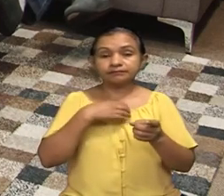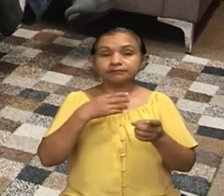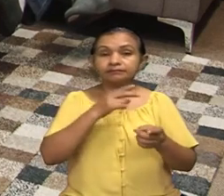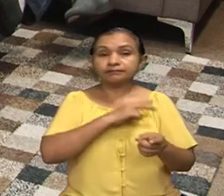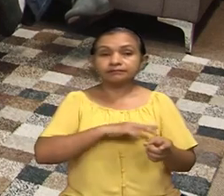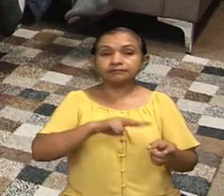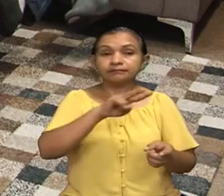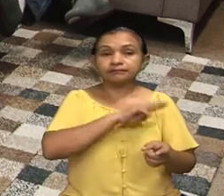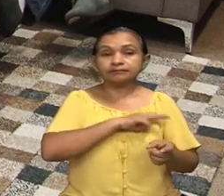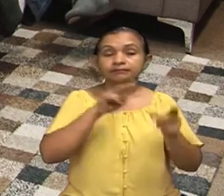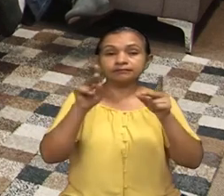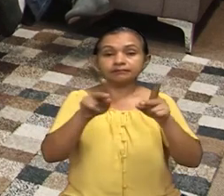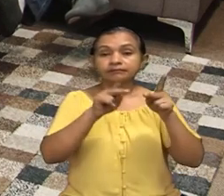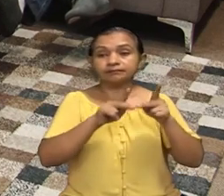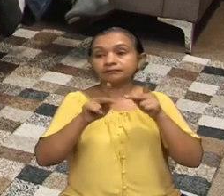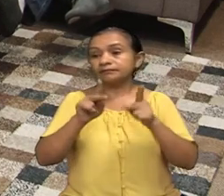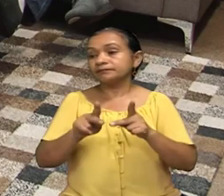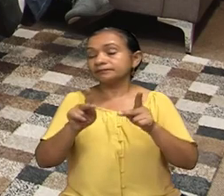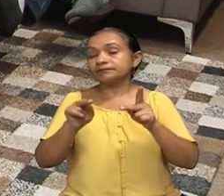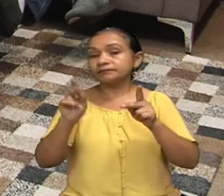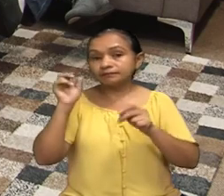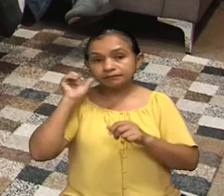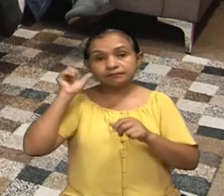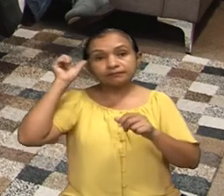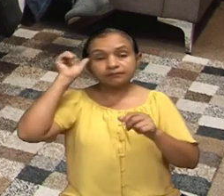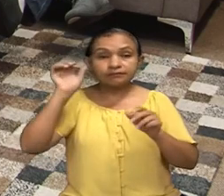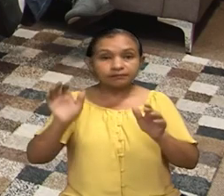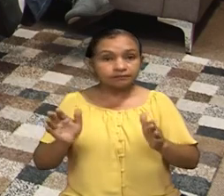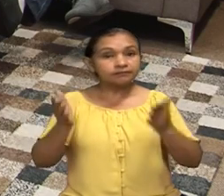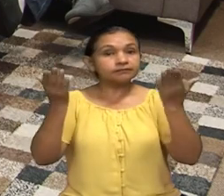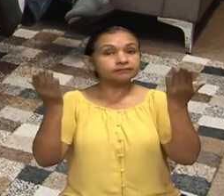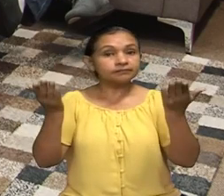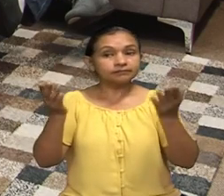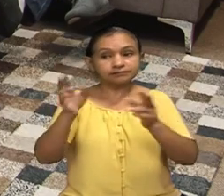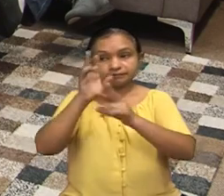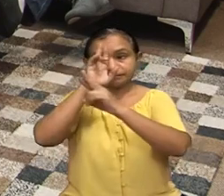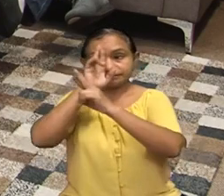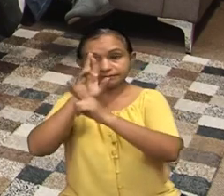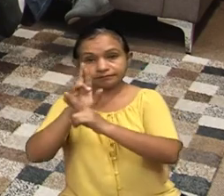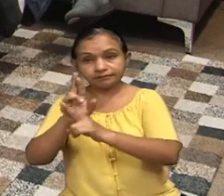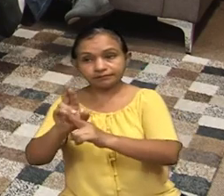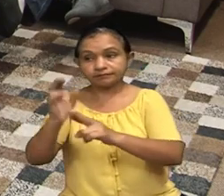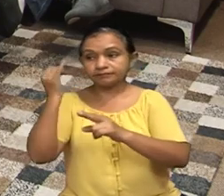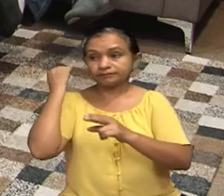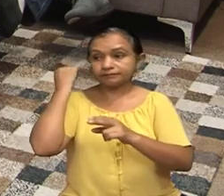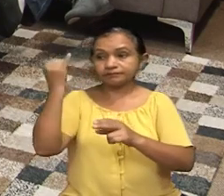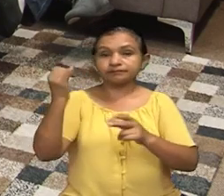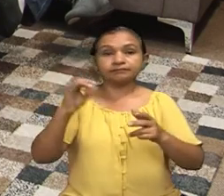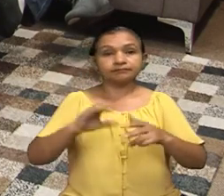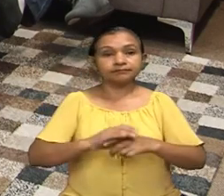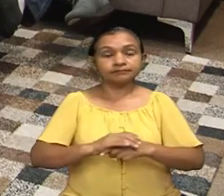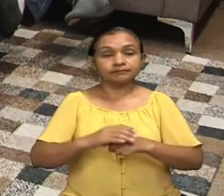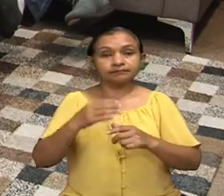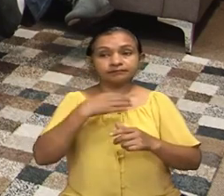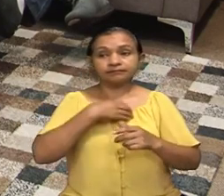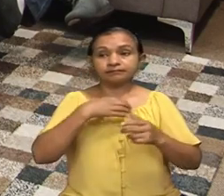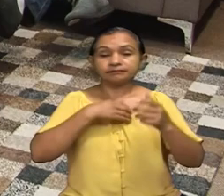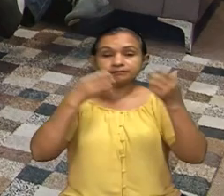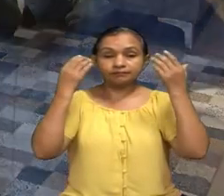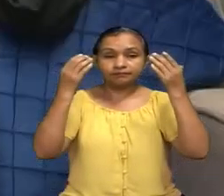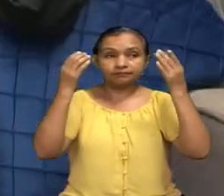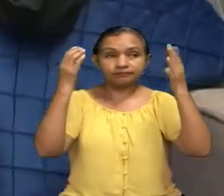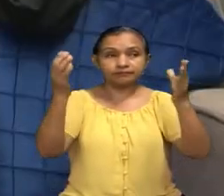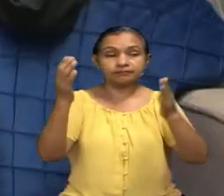respeto a las personas adultas mayores, respetar la sabiduría que tienen. En nuestra cultura